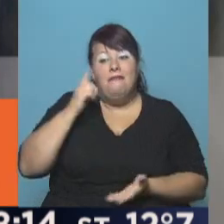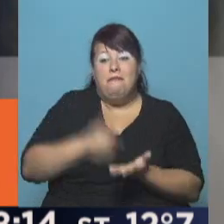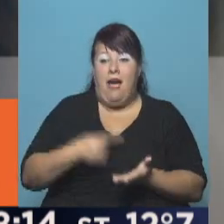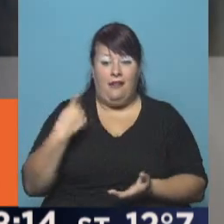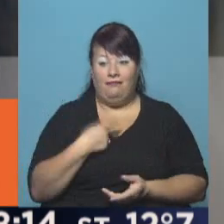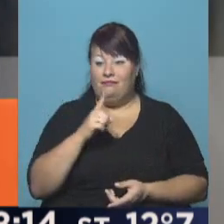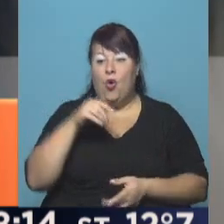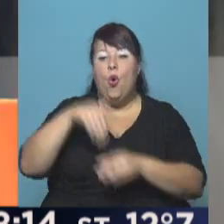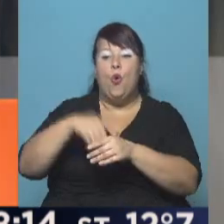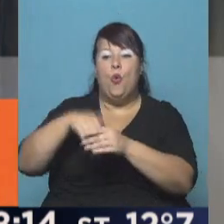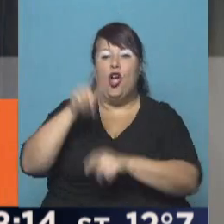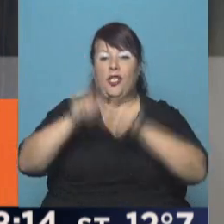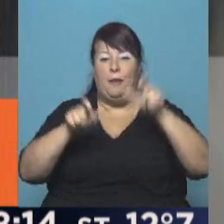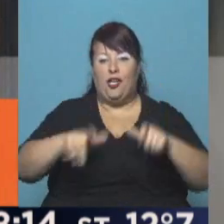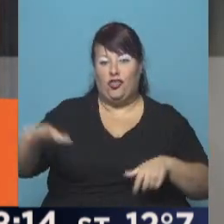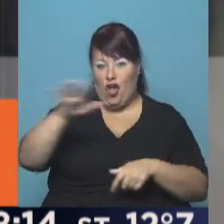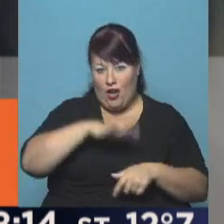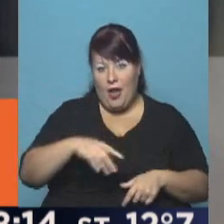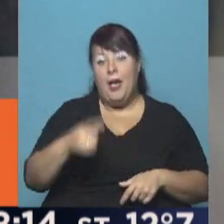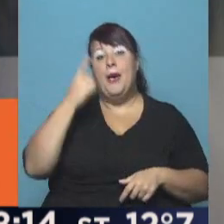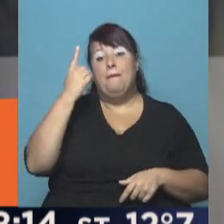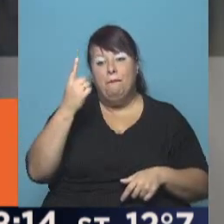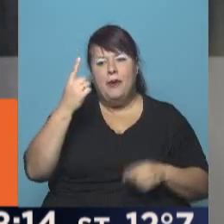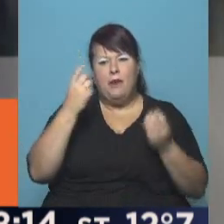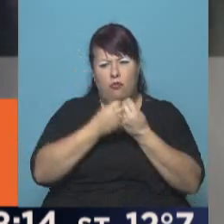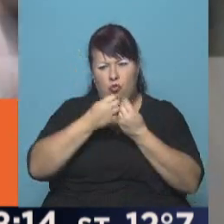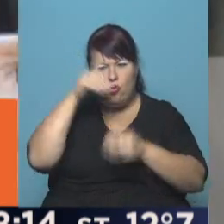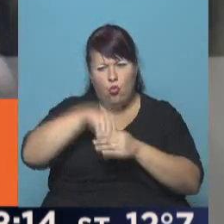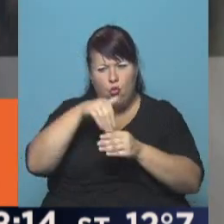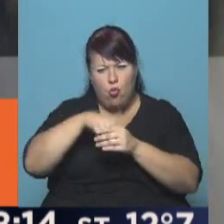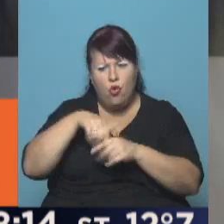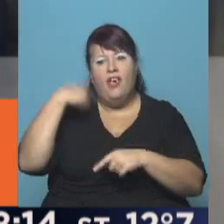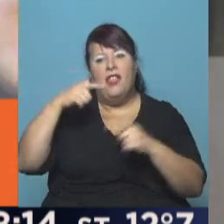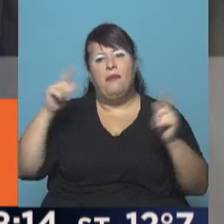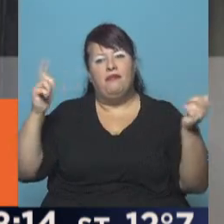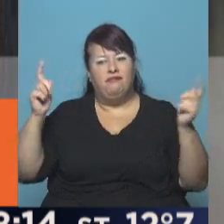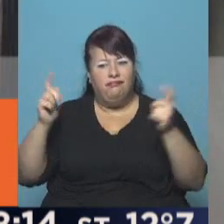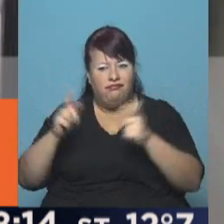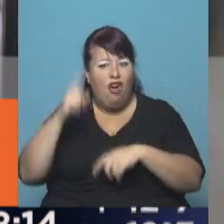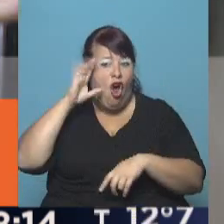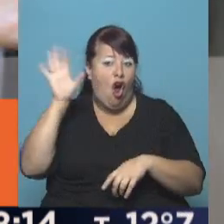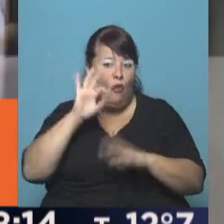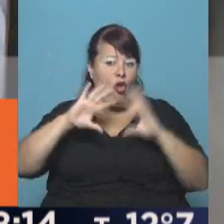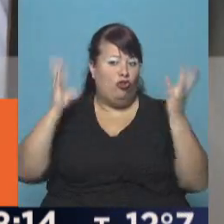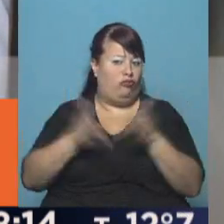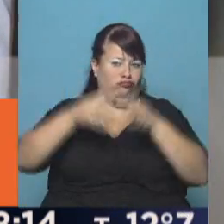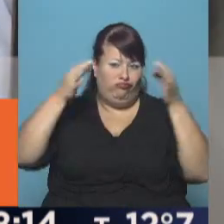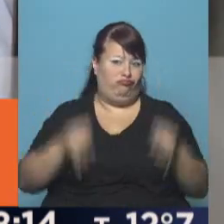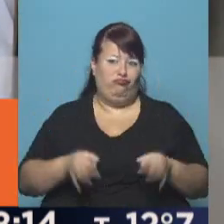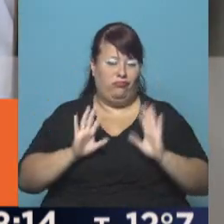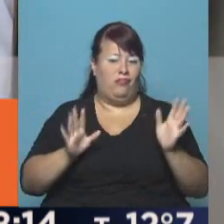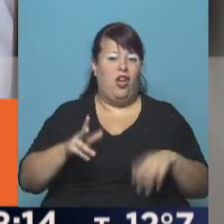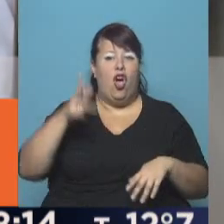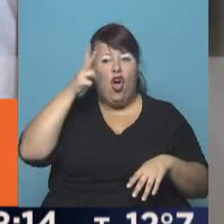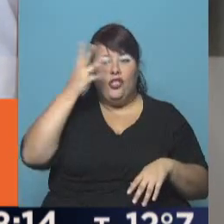nuestra fue una votación de los vecinos que primero participaron muchísimos y después dieron una opinión en forma contundente porque el